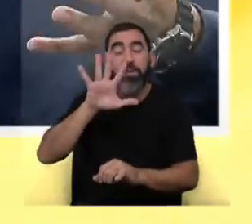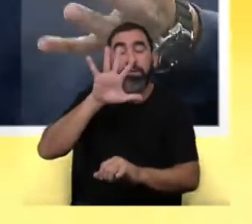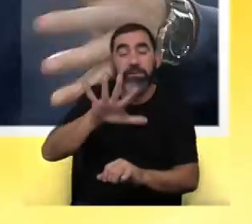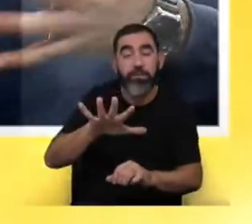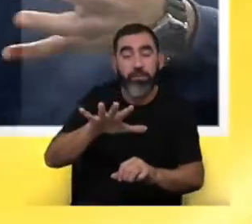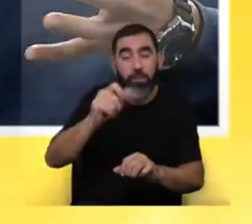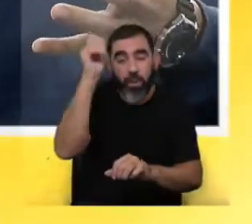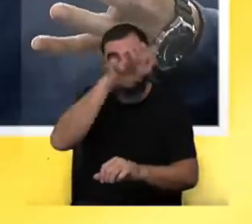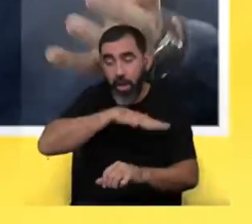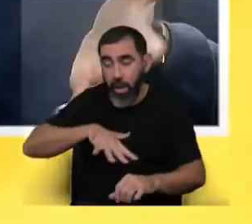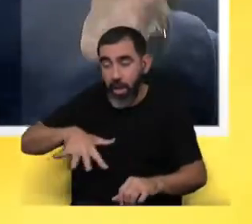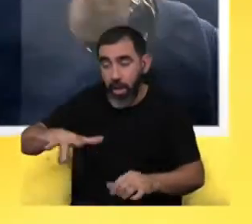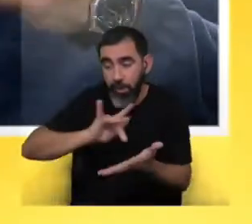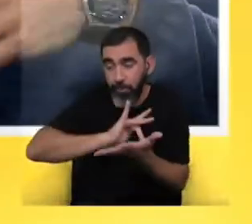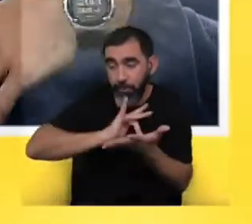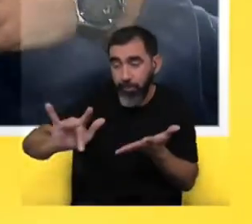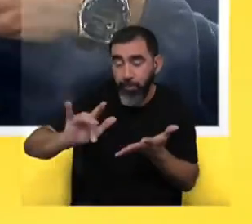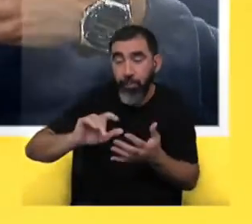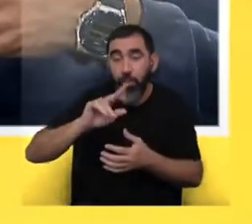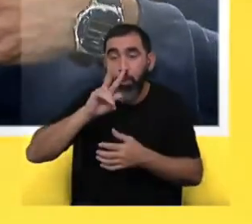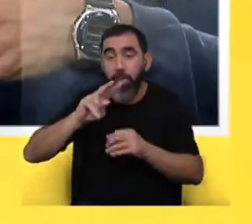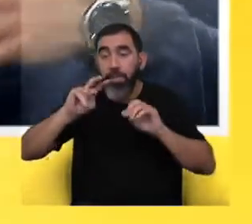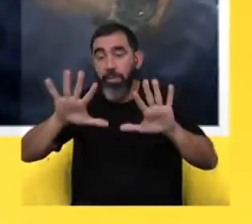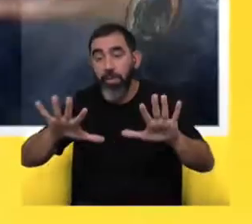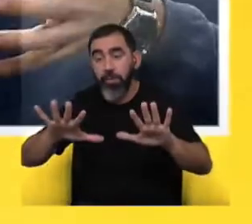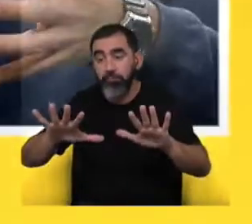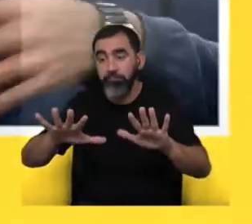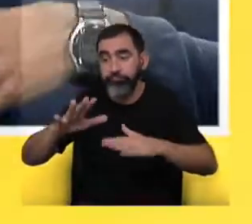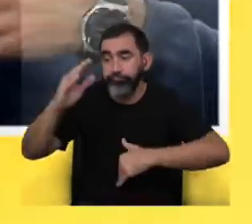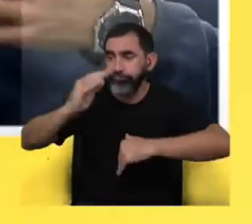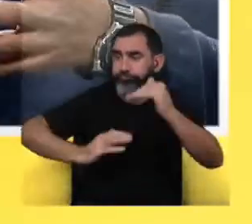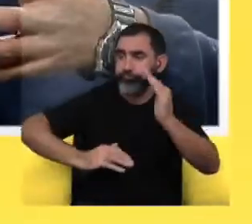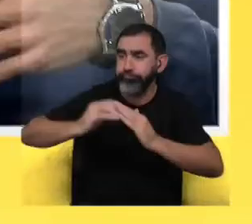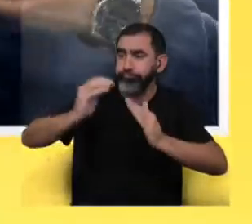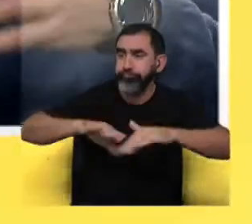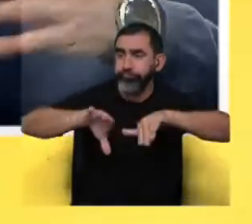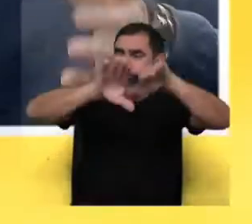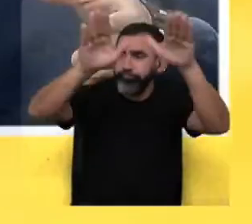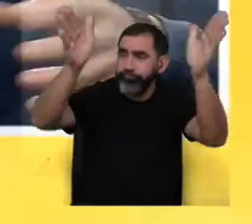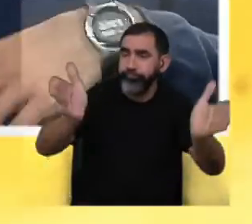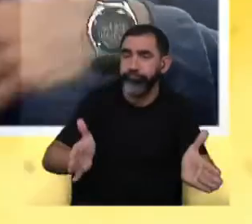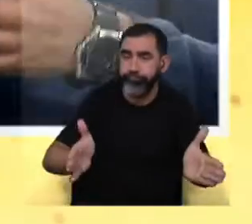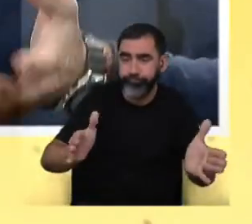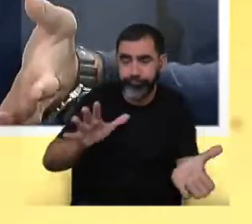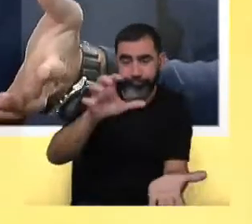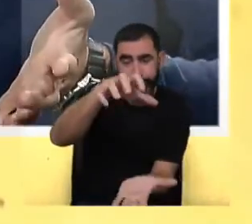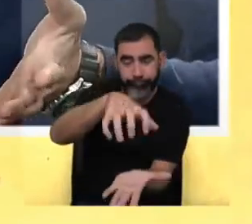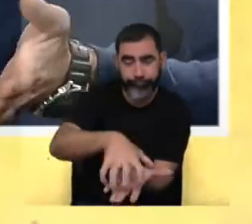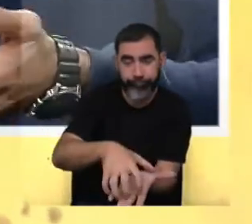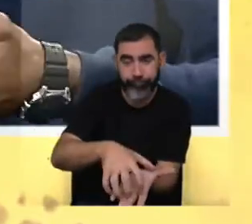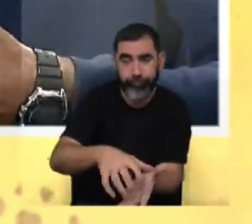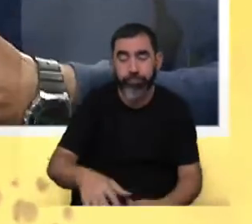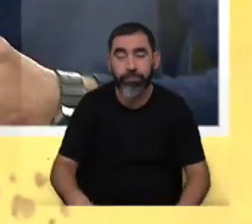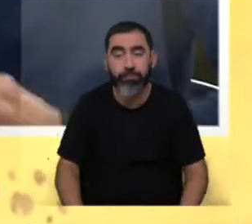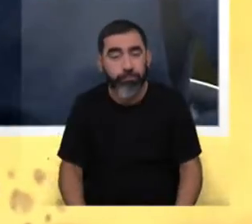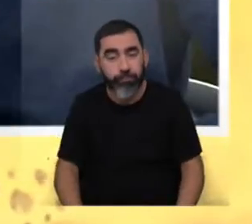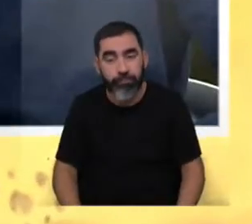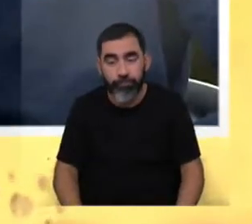un campo que no tiene nada, y en el 2010 que aparezca un galpón encima de ese lugar que en algún momento fue